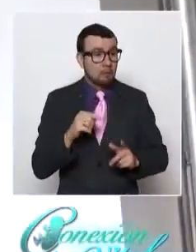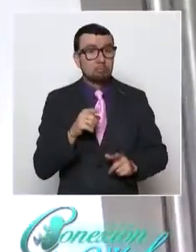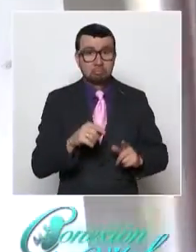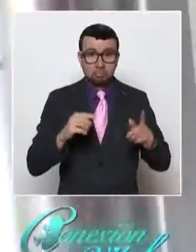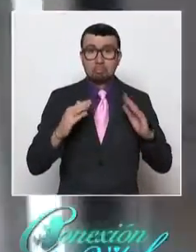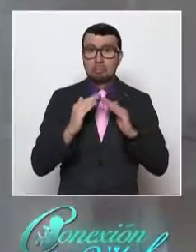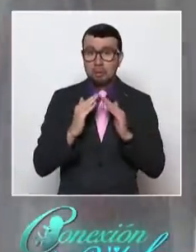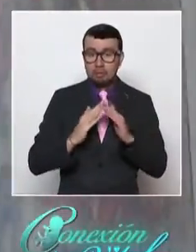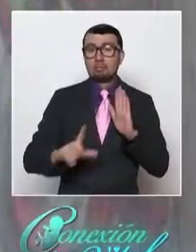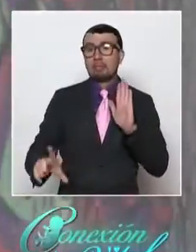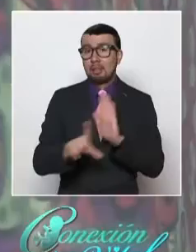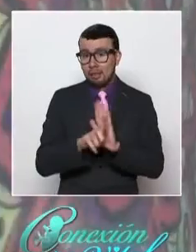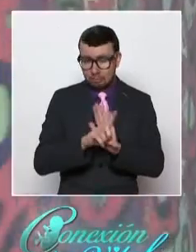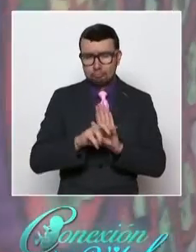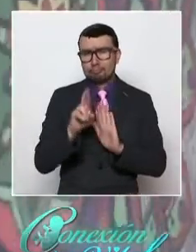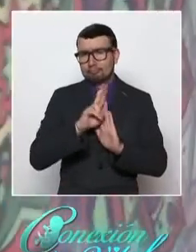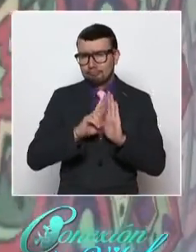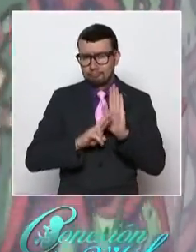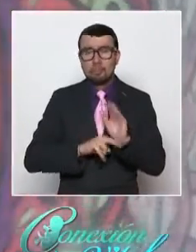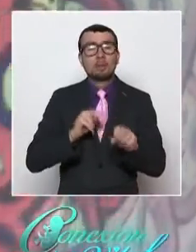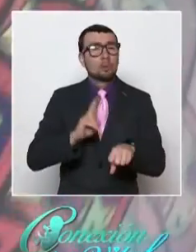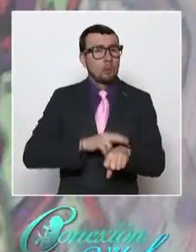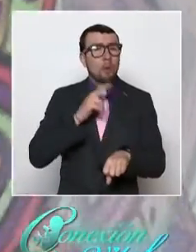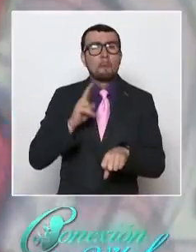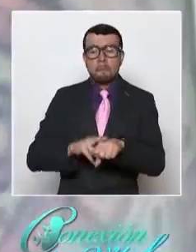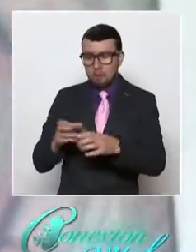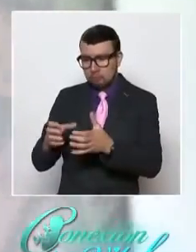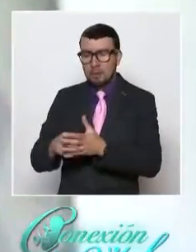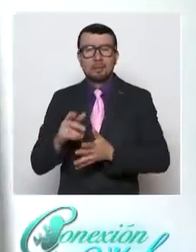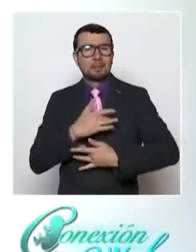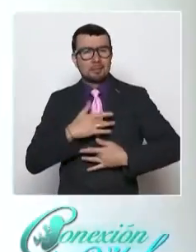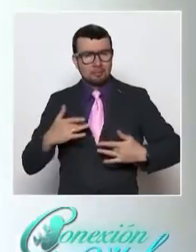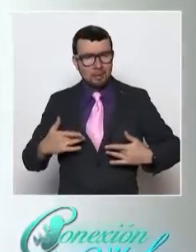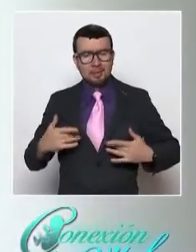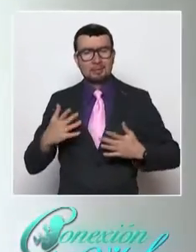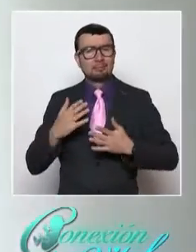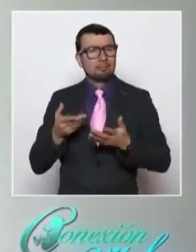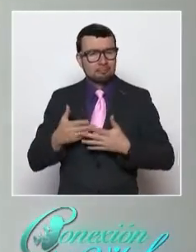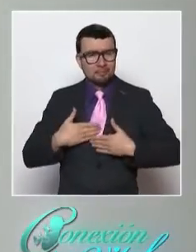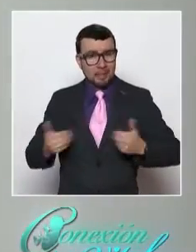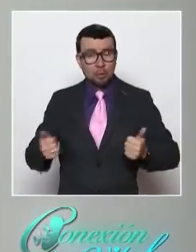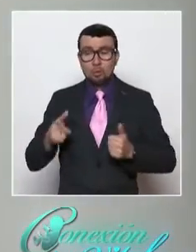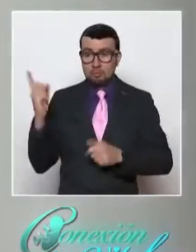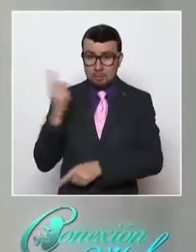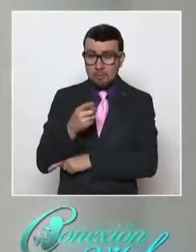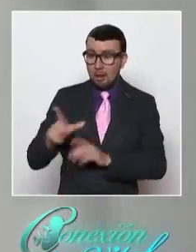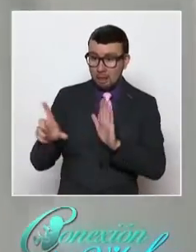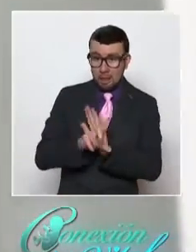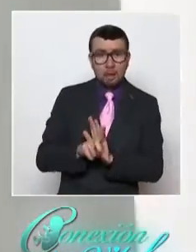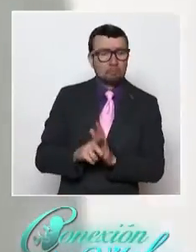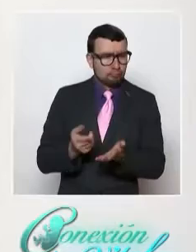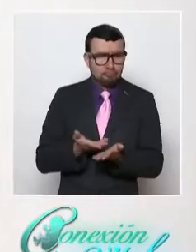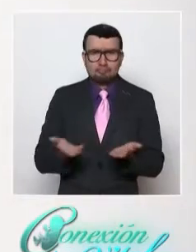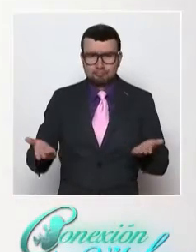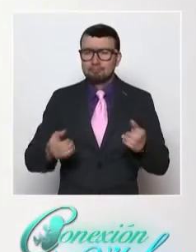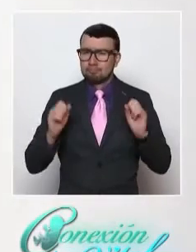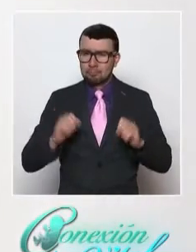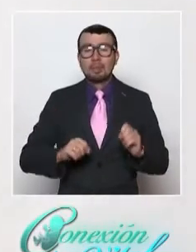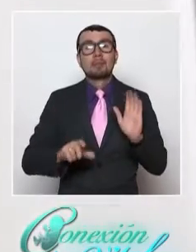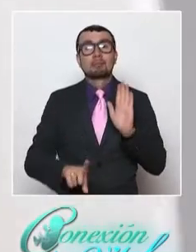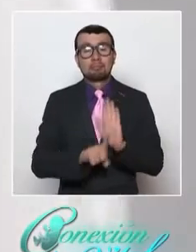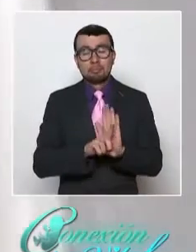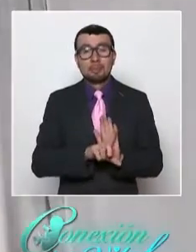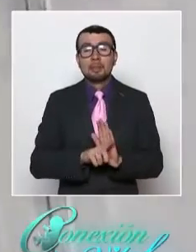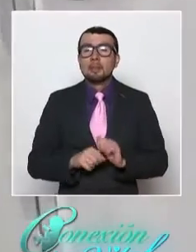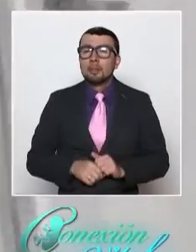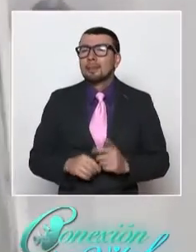reglamentaciones de territorial de salud. Y lo que hemos querido nosotros en este ambiente es que todos